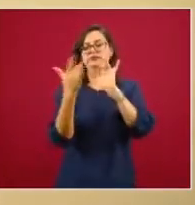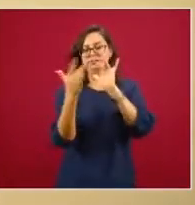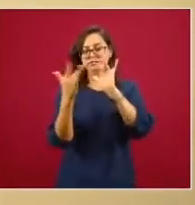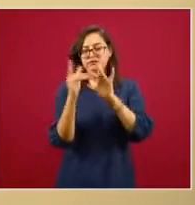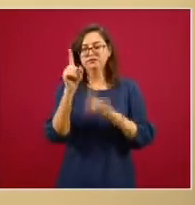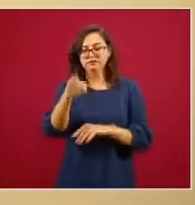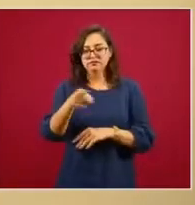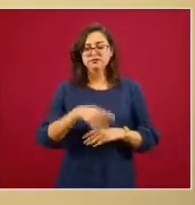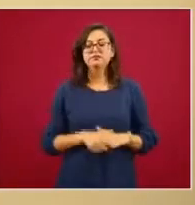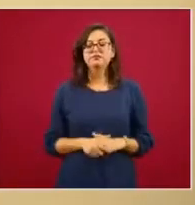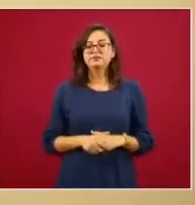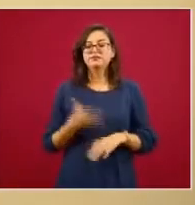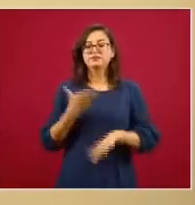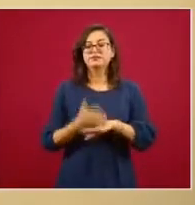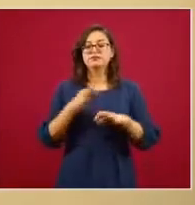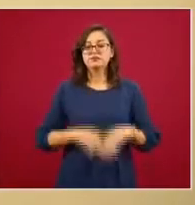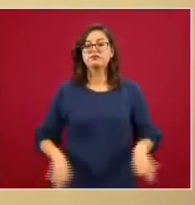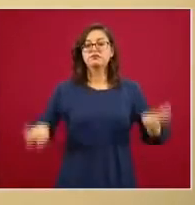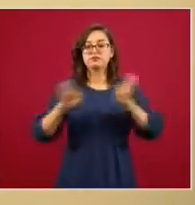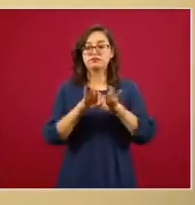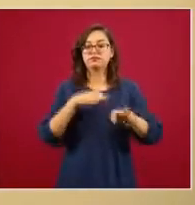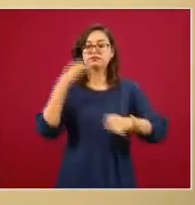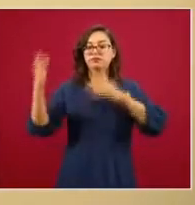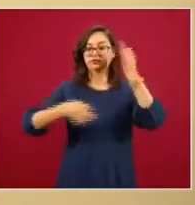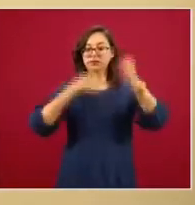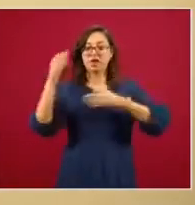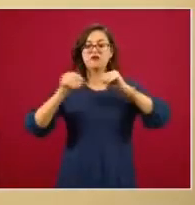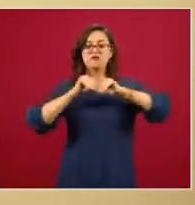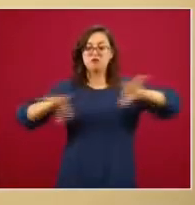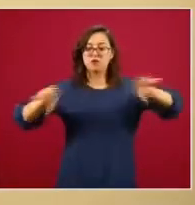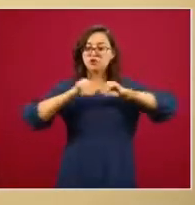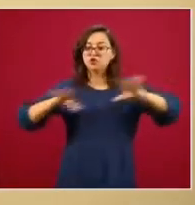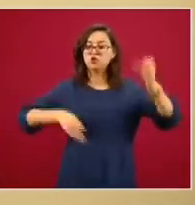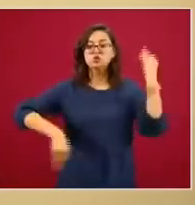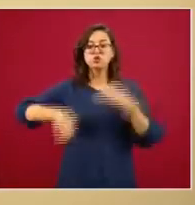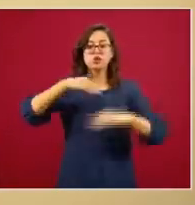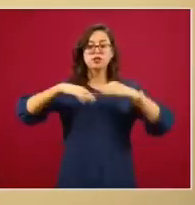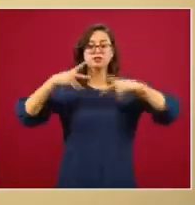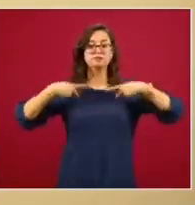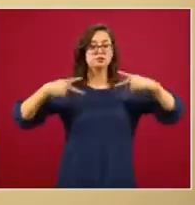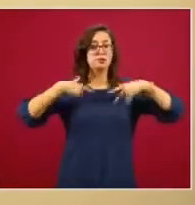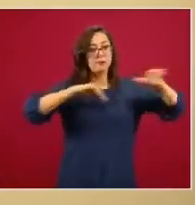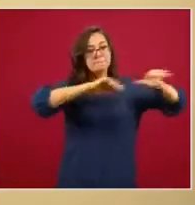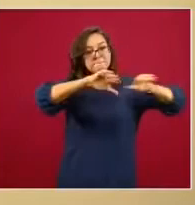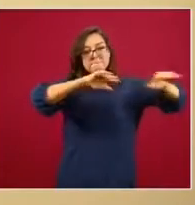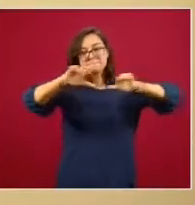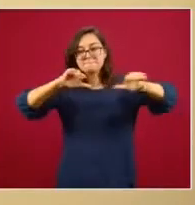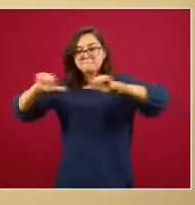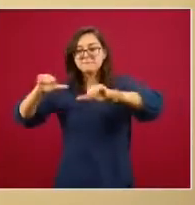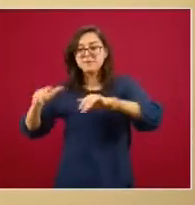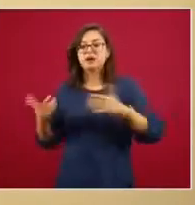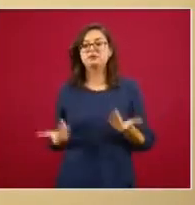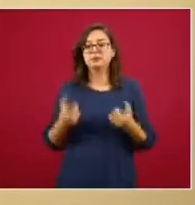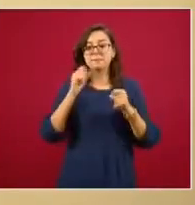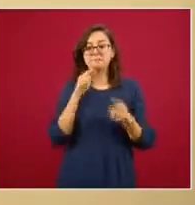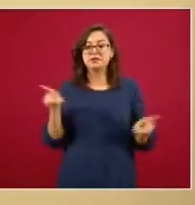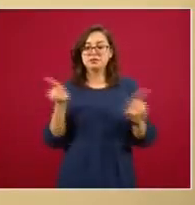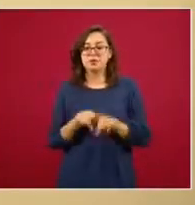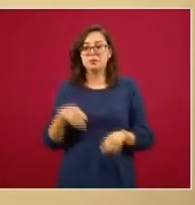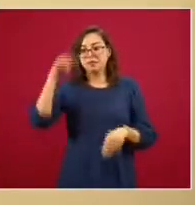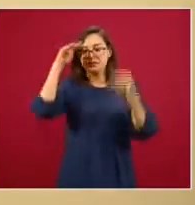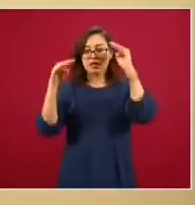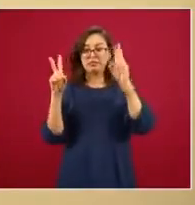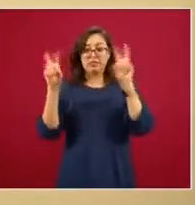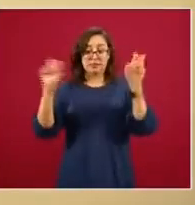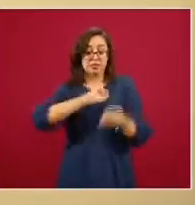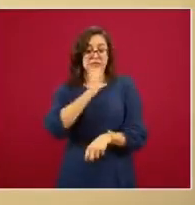usted. Es muy importante que hagamos esta difusión a todas las personas que podamos conocer y que también quitemos el estigma de la